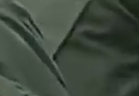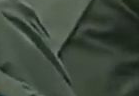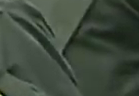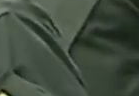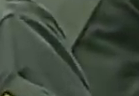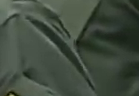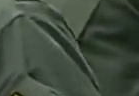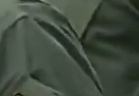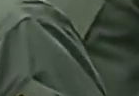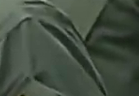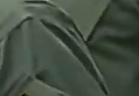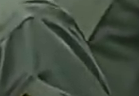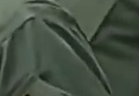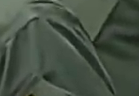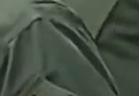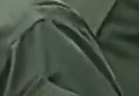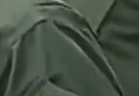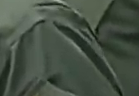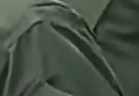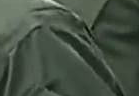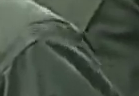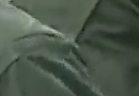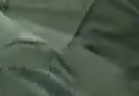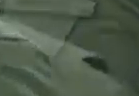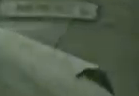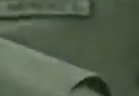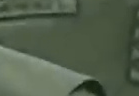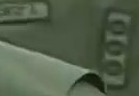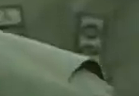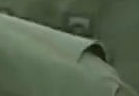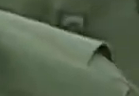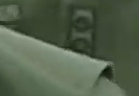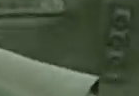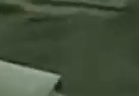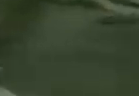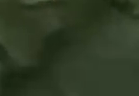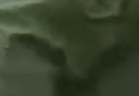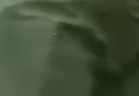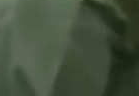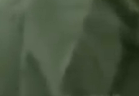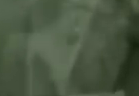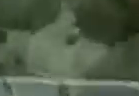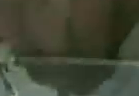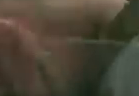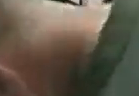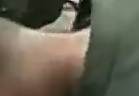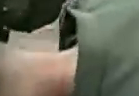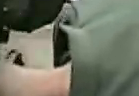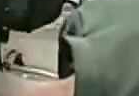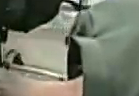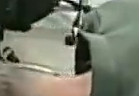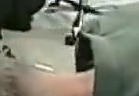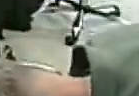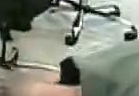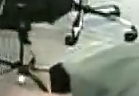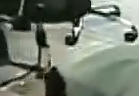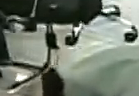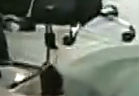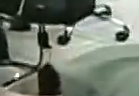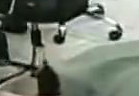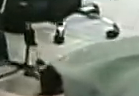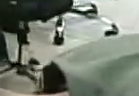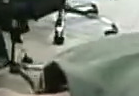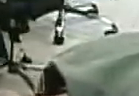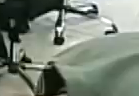amenazas multidimensionales y multiformes promovidas desde el exterior. Le reciben de esta manera los comandantes de las zonas